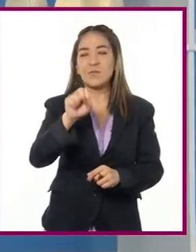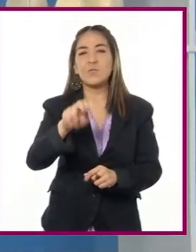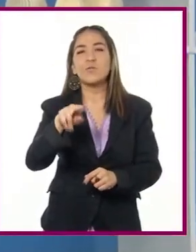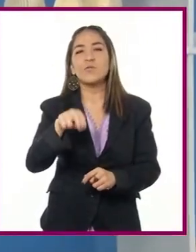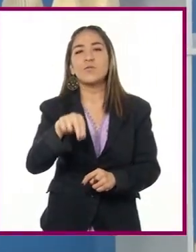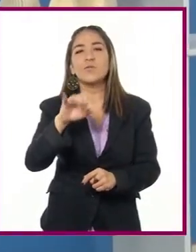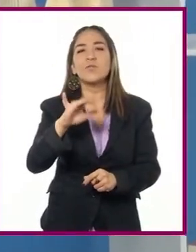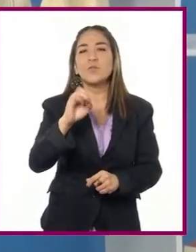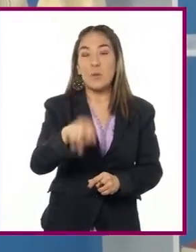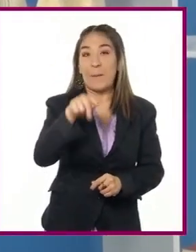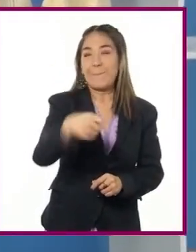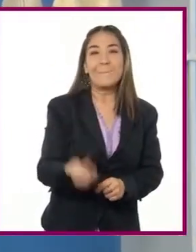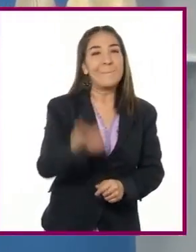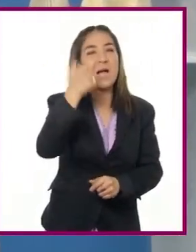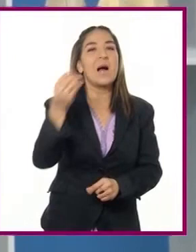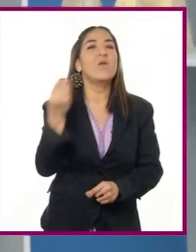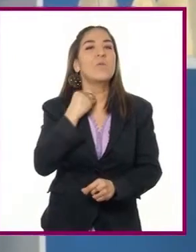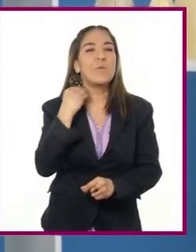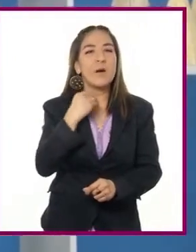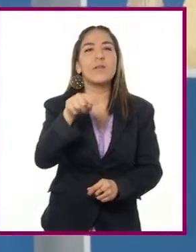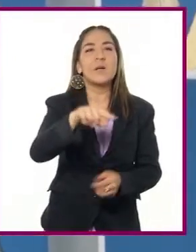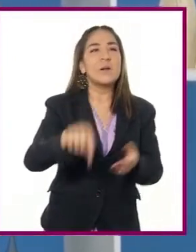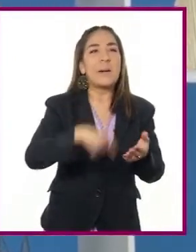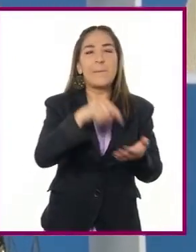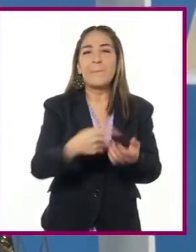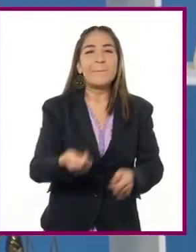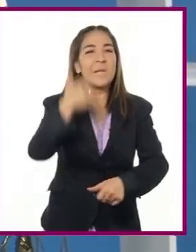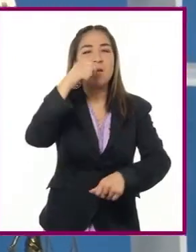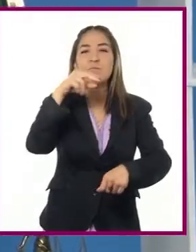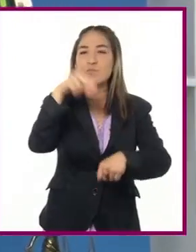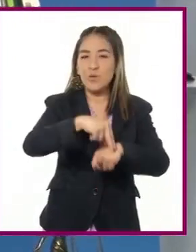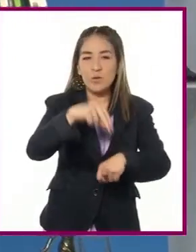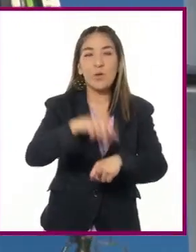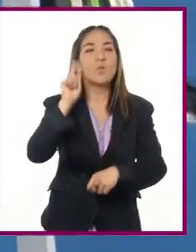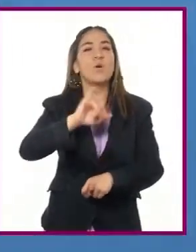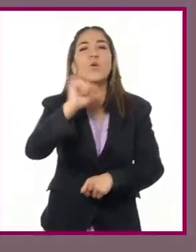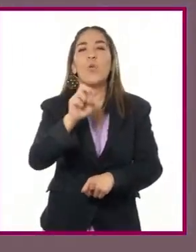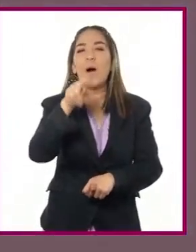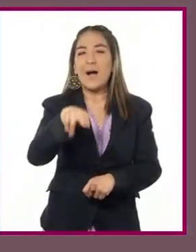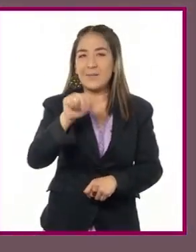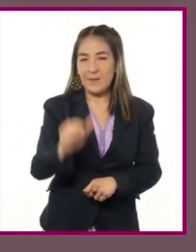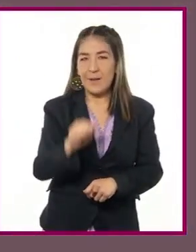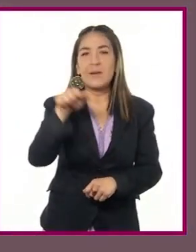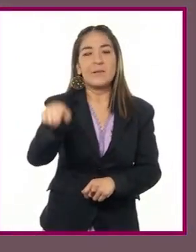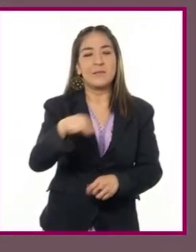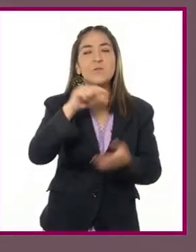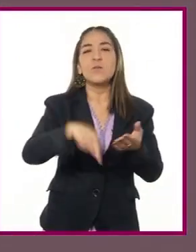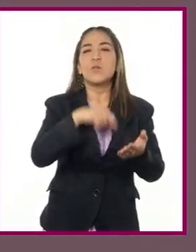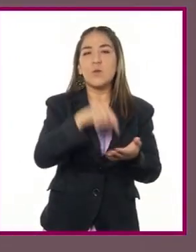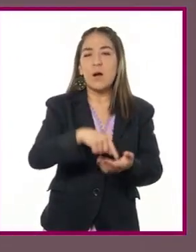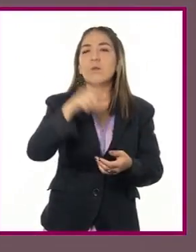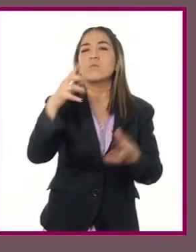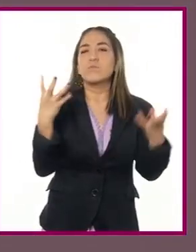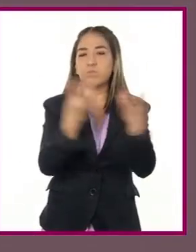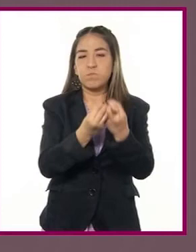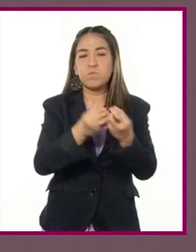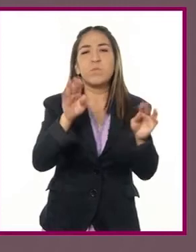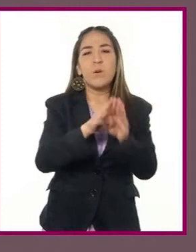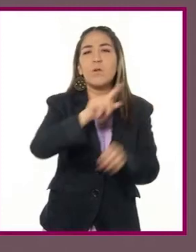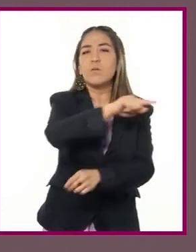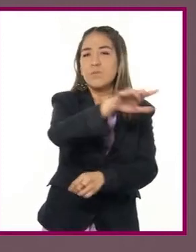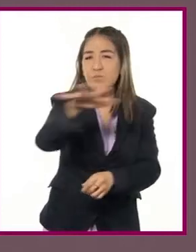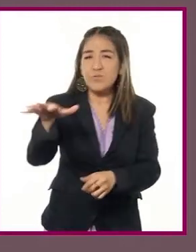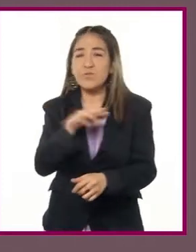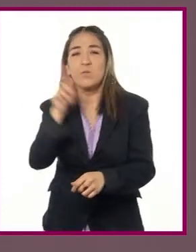primera abogada, Matilde Montoya, la primera médica, y Juana Belén Gutiérrez. El Consejo aglutinó mujeres de